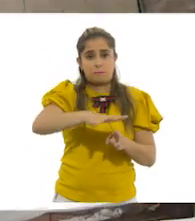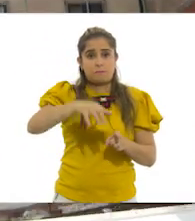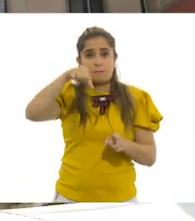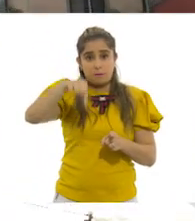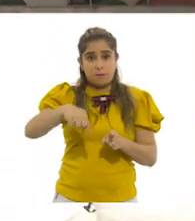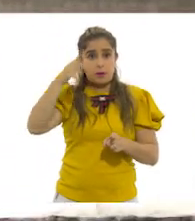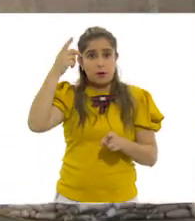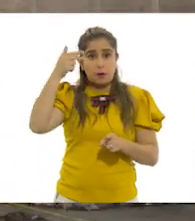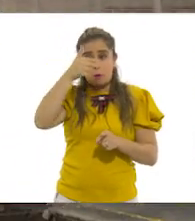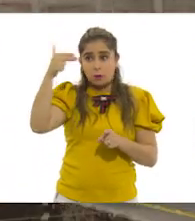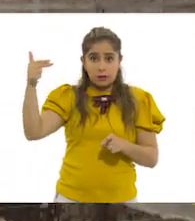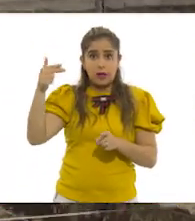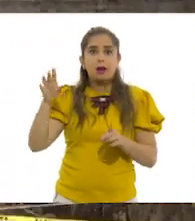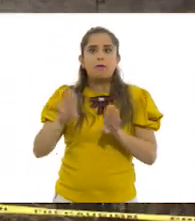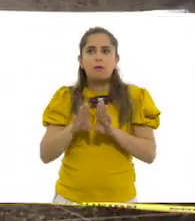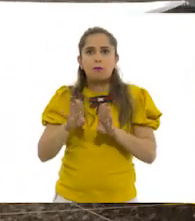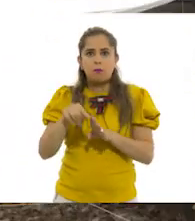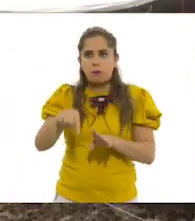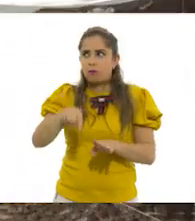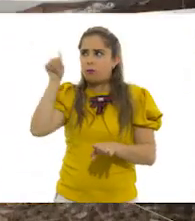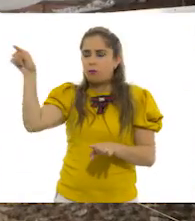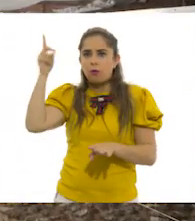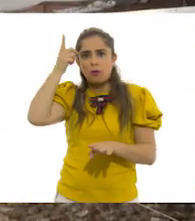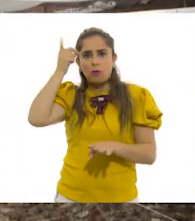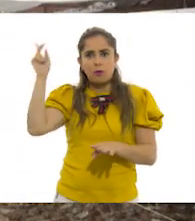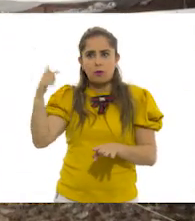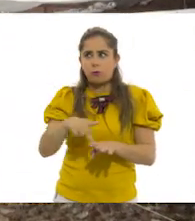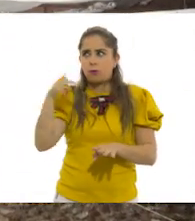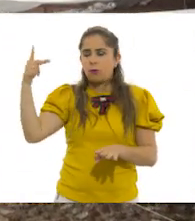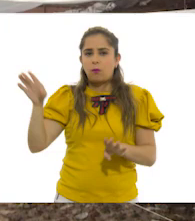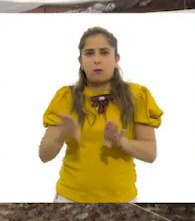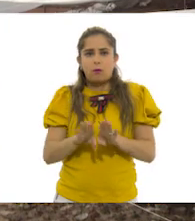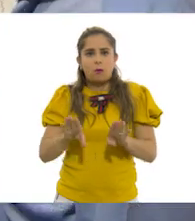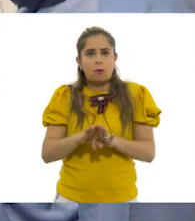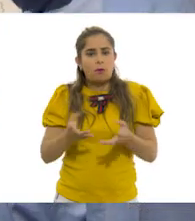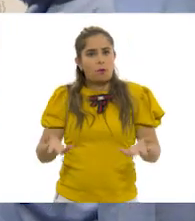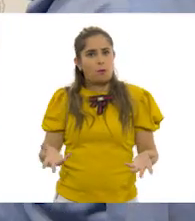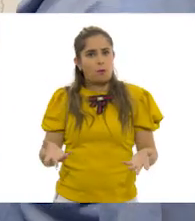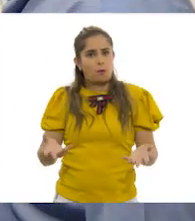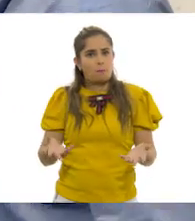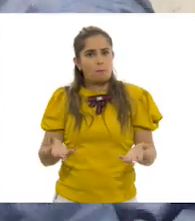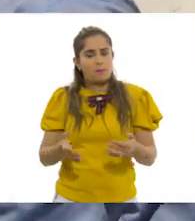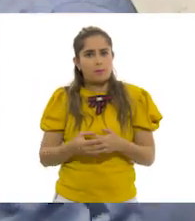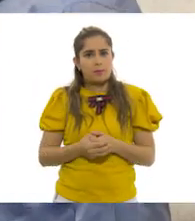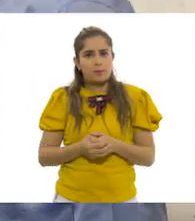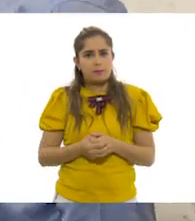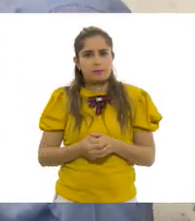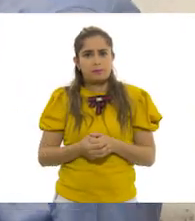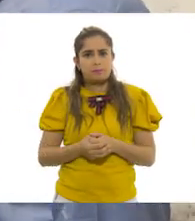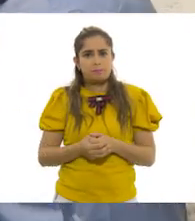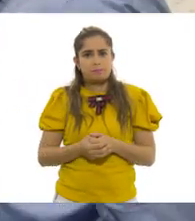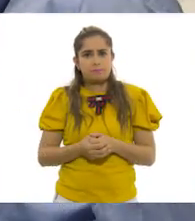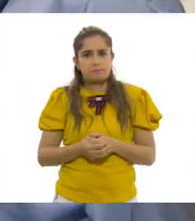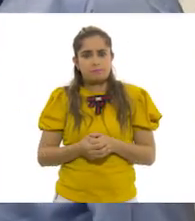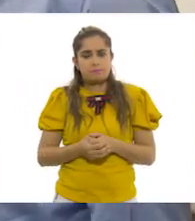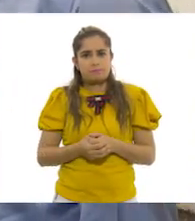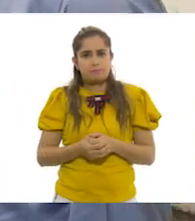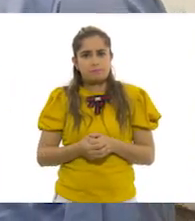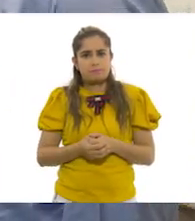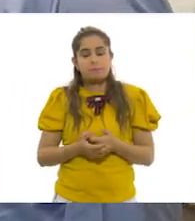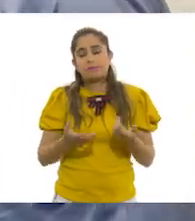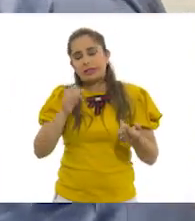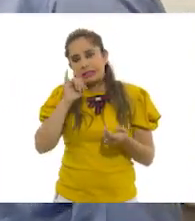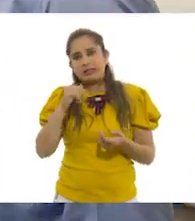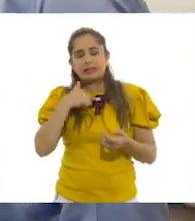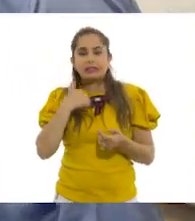meter abajo del hotel, o sí, o qué? No. Bueno, en este momento... Entiendo que sería lo ideal, pero... Sí, es lo que más